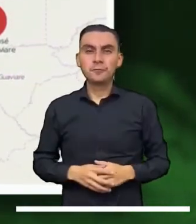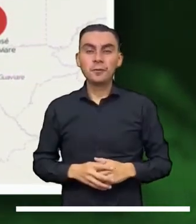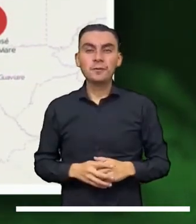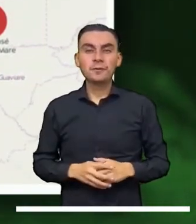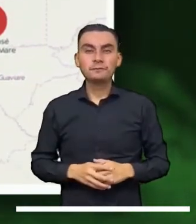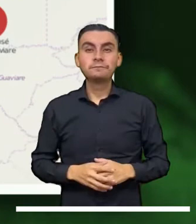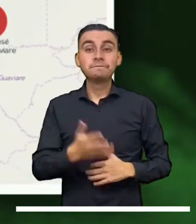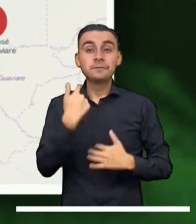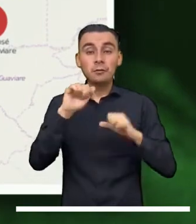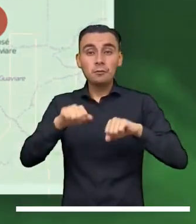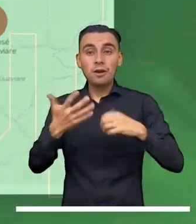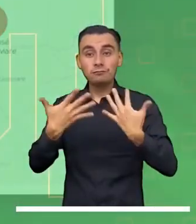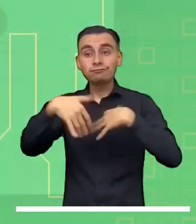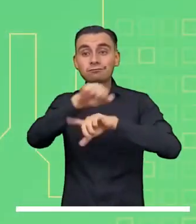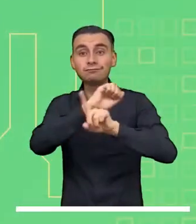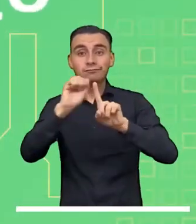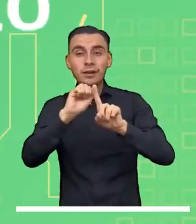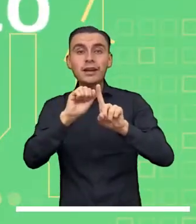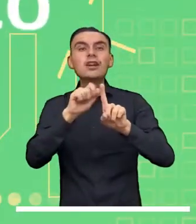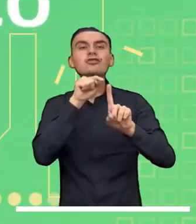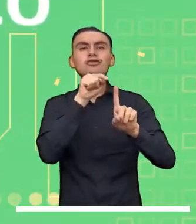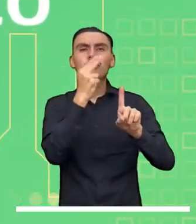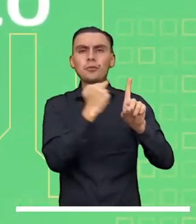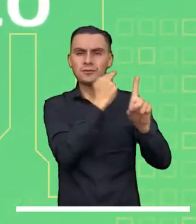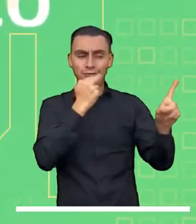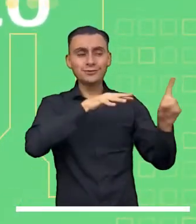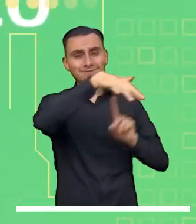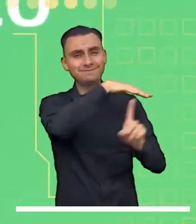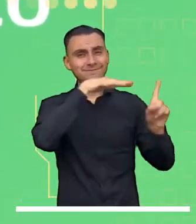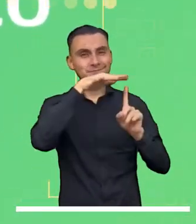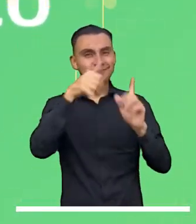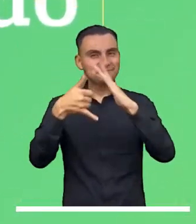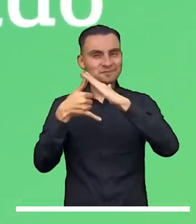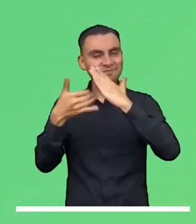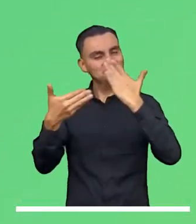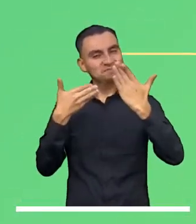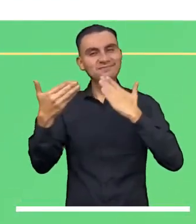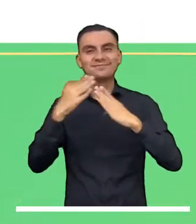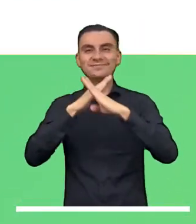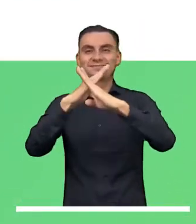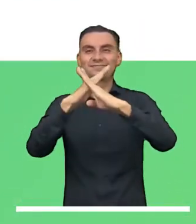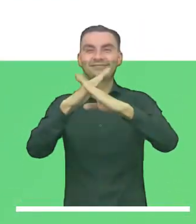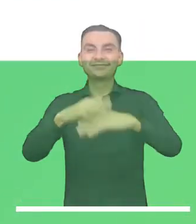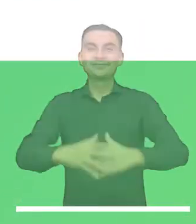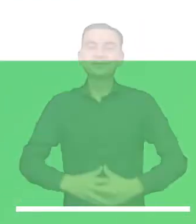Antioquia y Meta. Síguenos en nuestras redes sociales. Nuestro